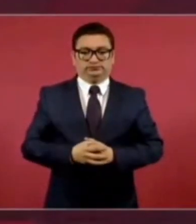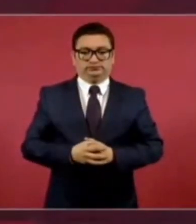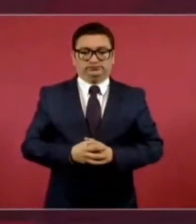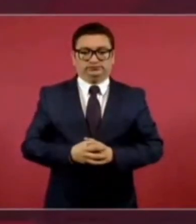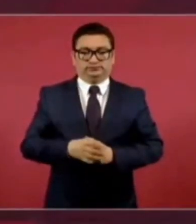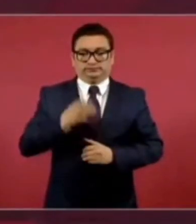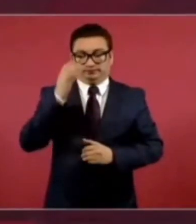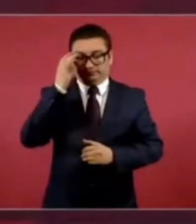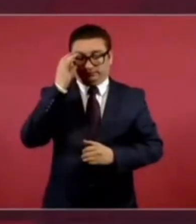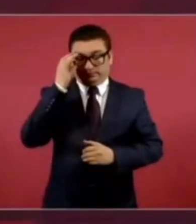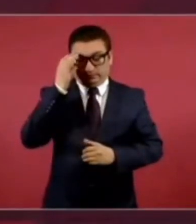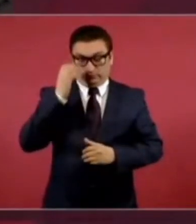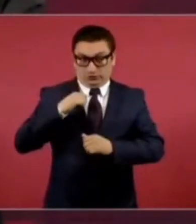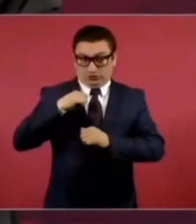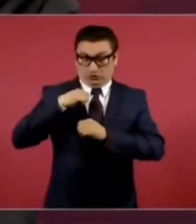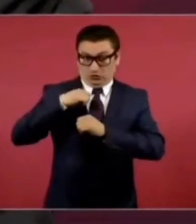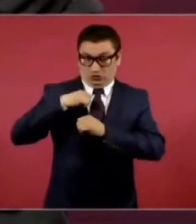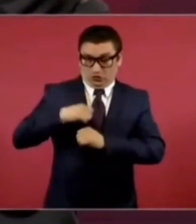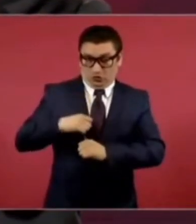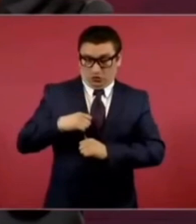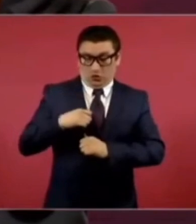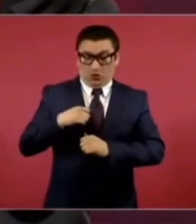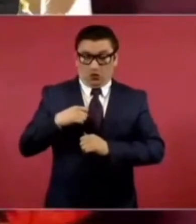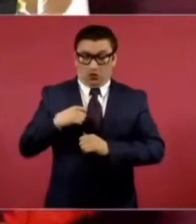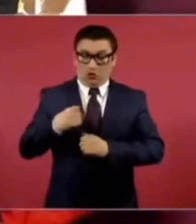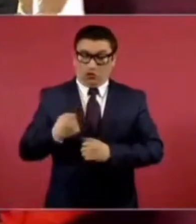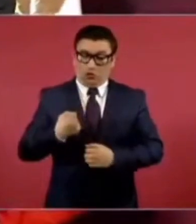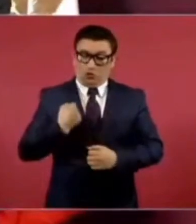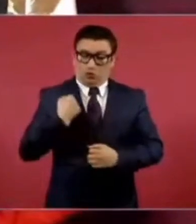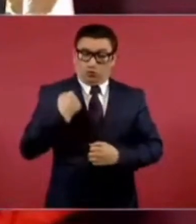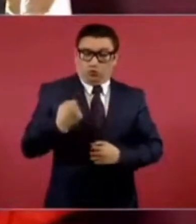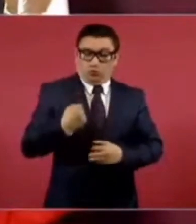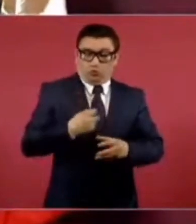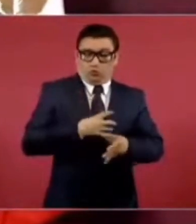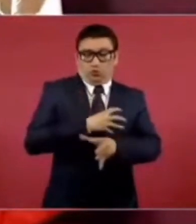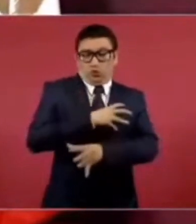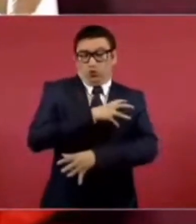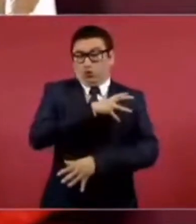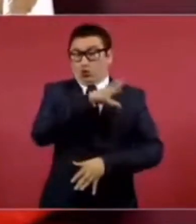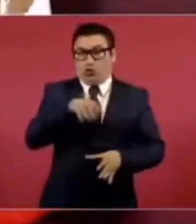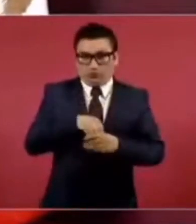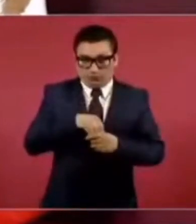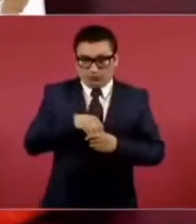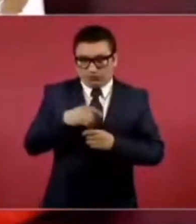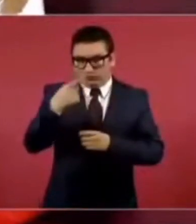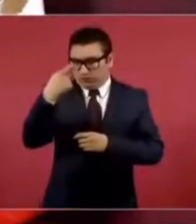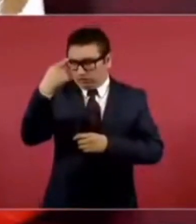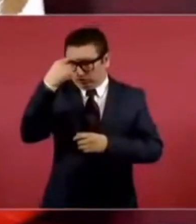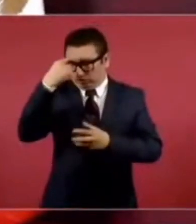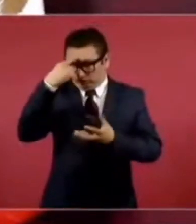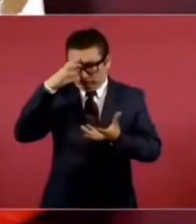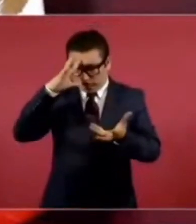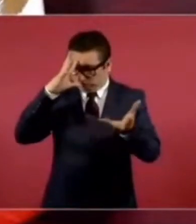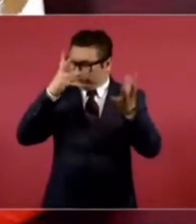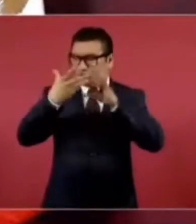Y el poder absoluto corrompe absolutamente.